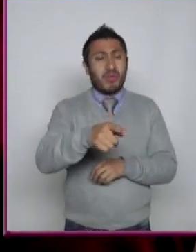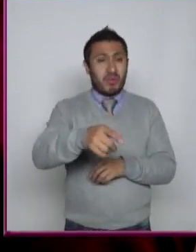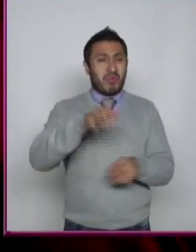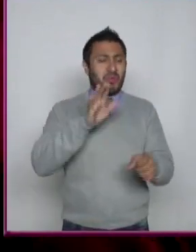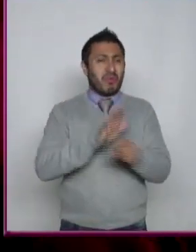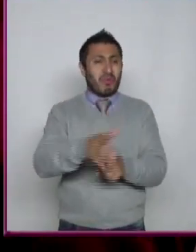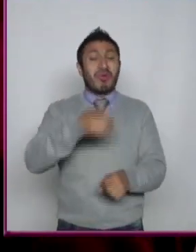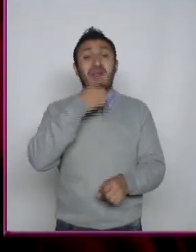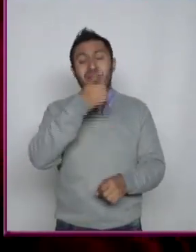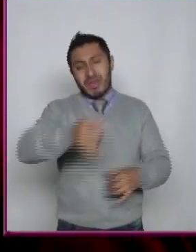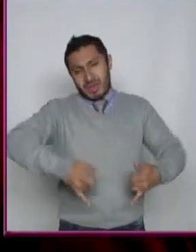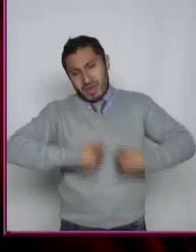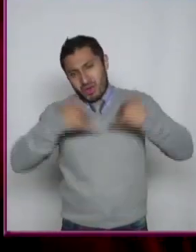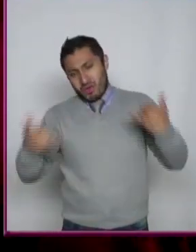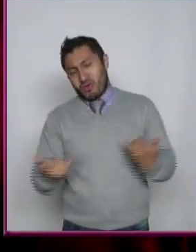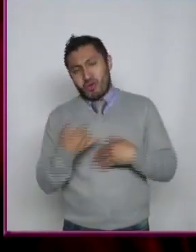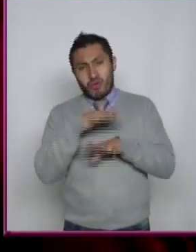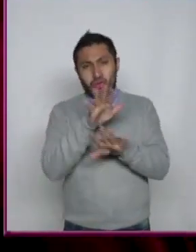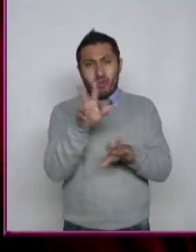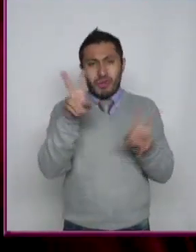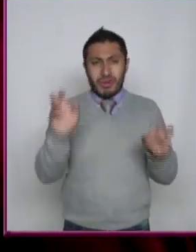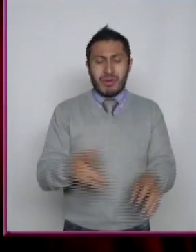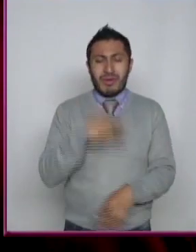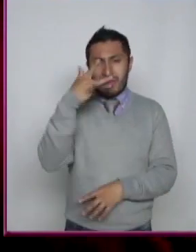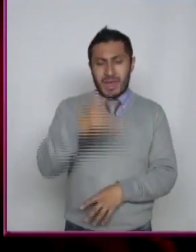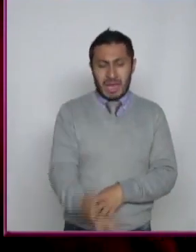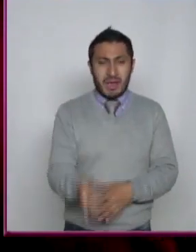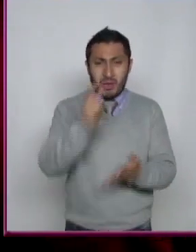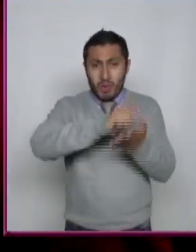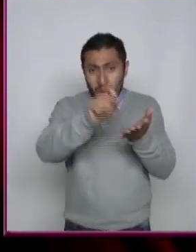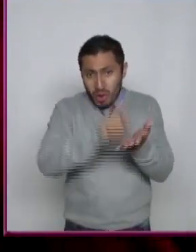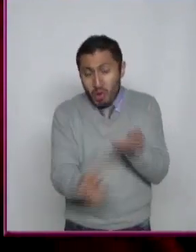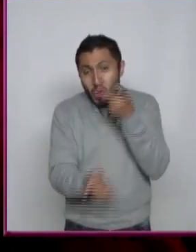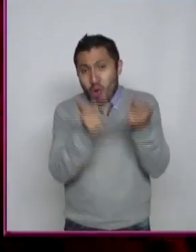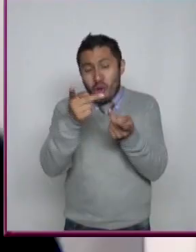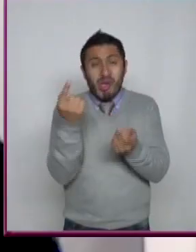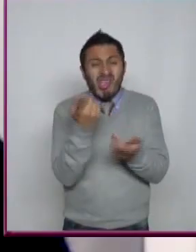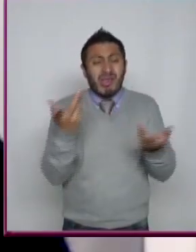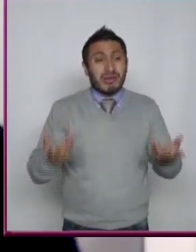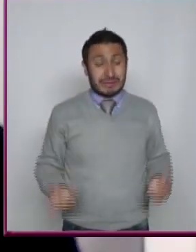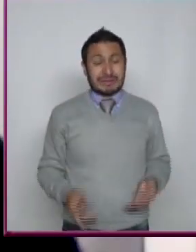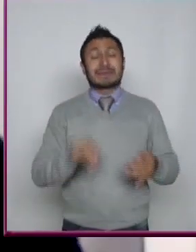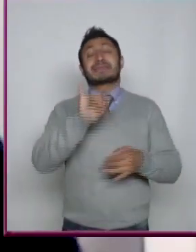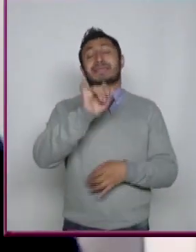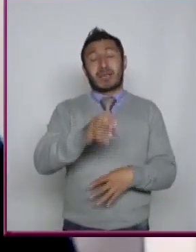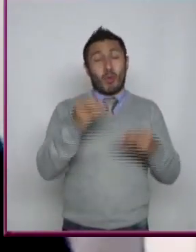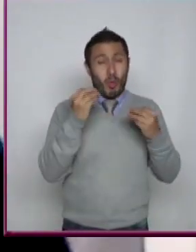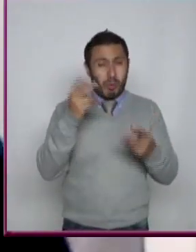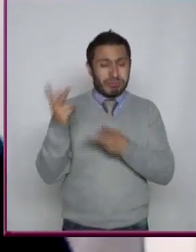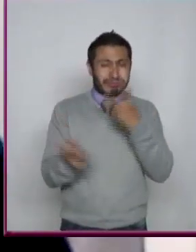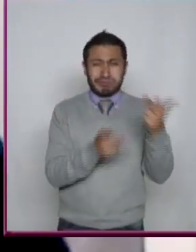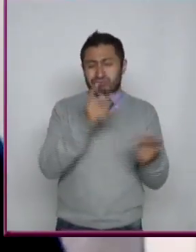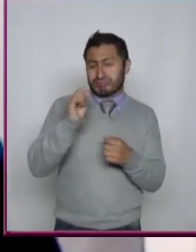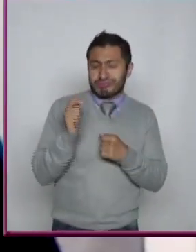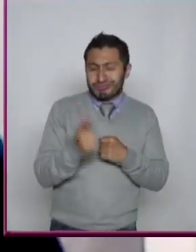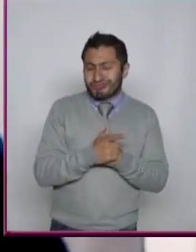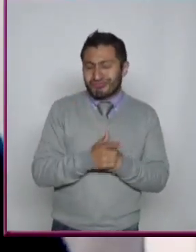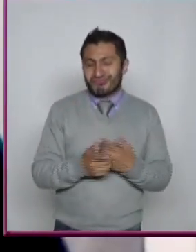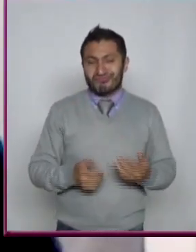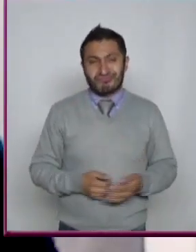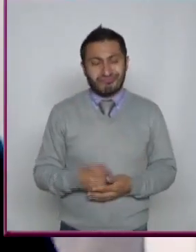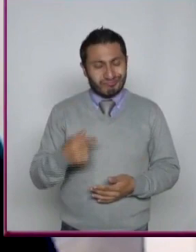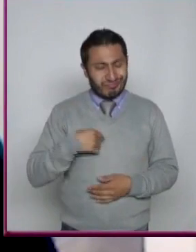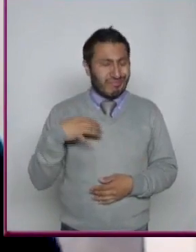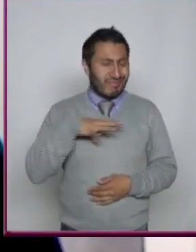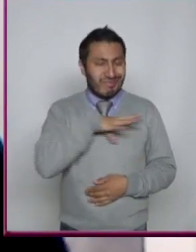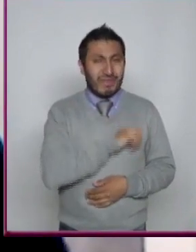sobre el enamoramiento, qué te escriben, te hacen preguntas. Sí, hacen muchísimas preguntas. Es algo que me